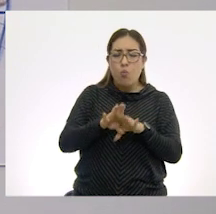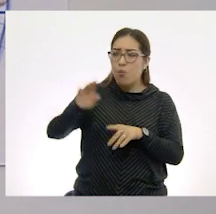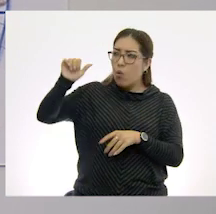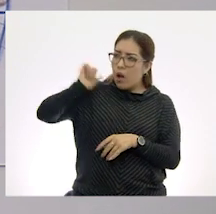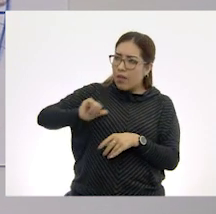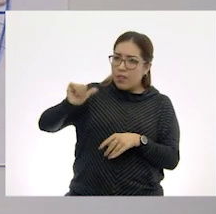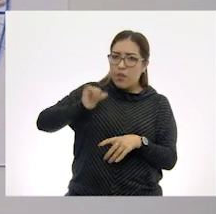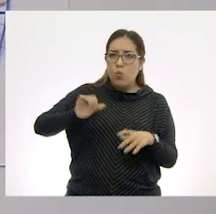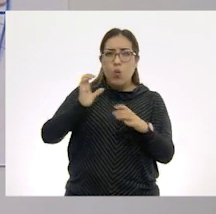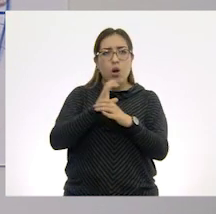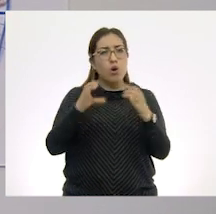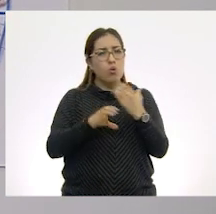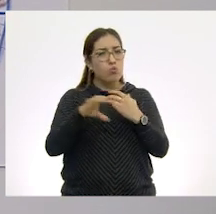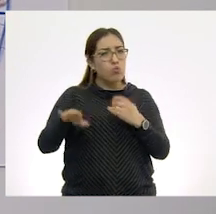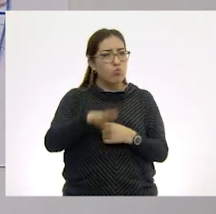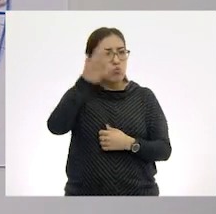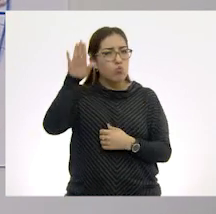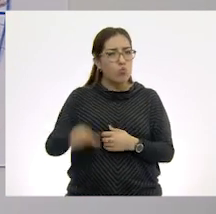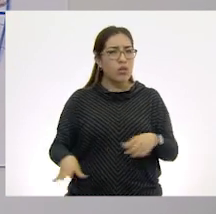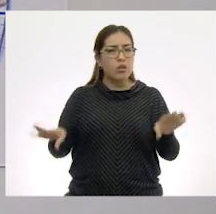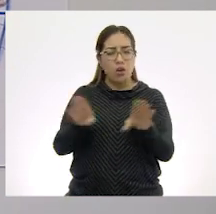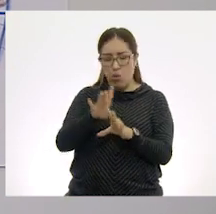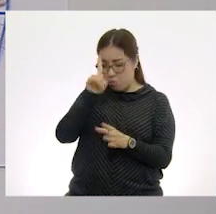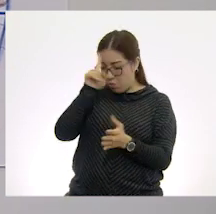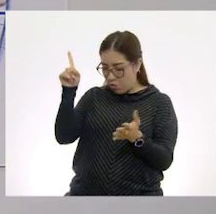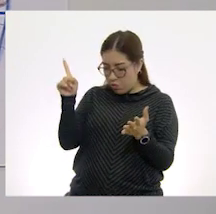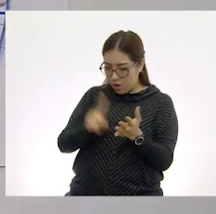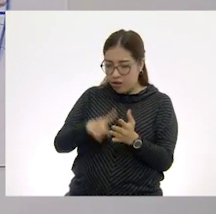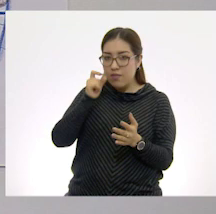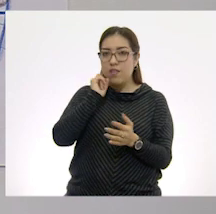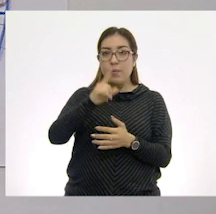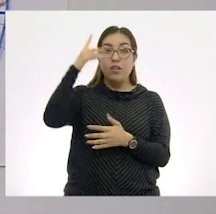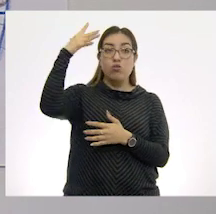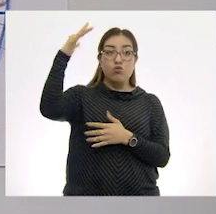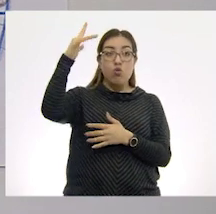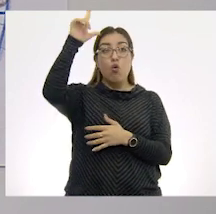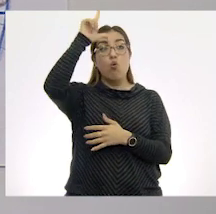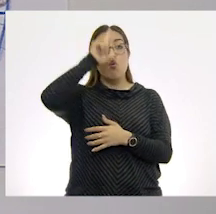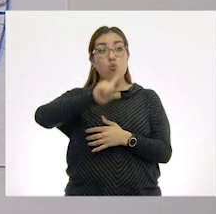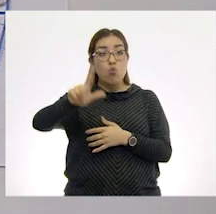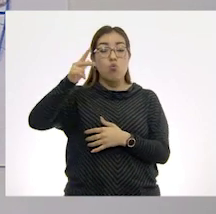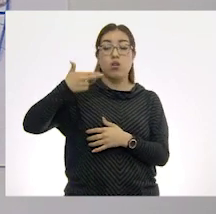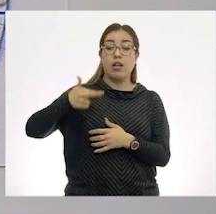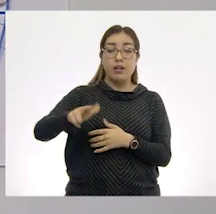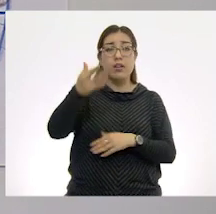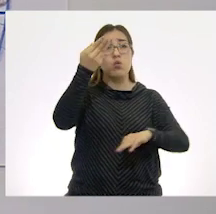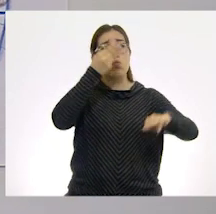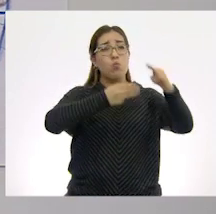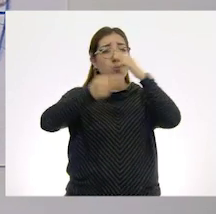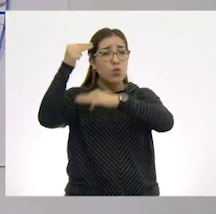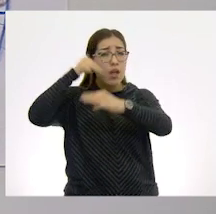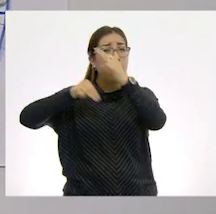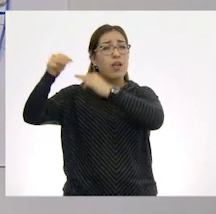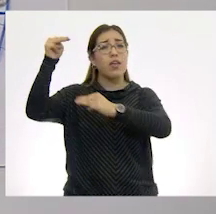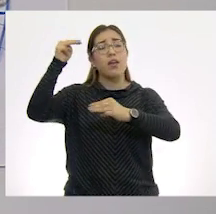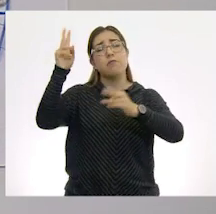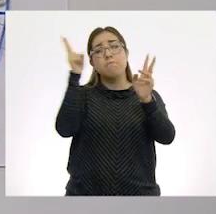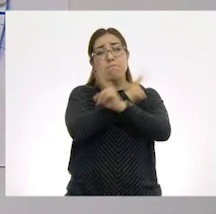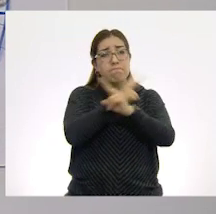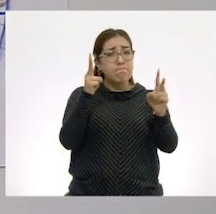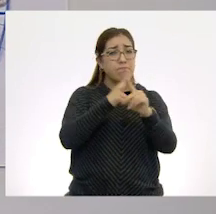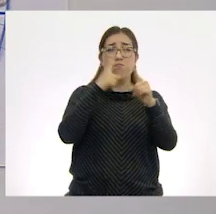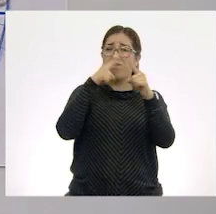los elementos y a las fuerzas de la naturaleza, como el sol, la luna, los ríos, las montañas, el viento,